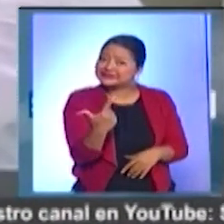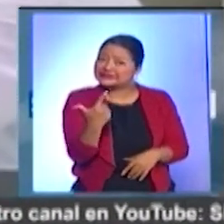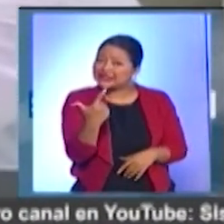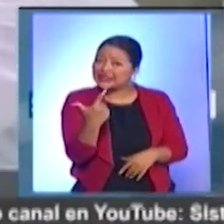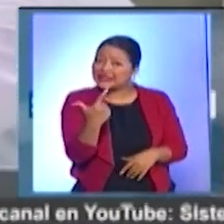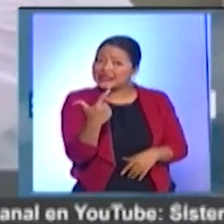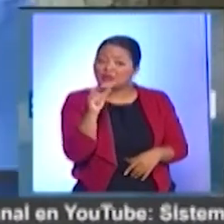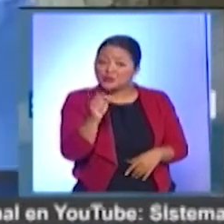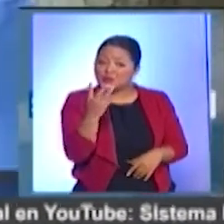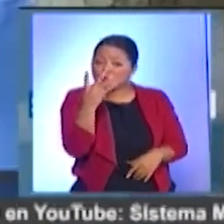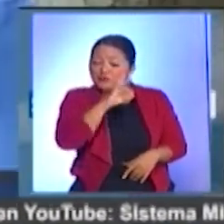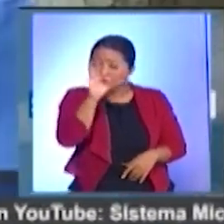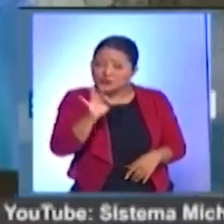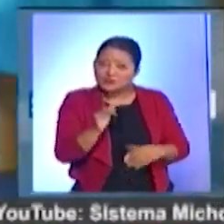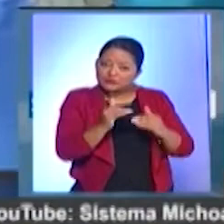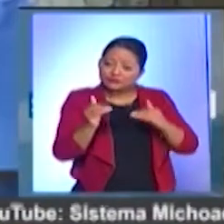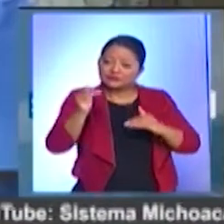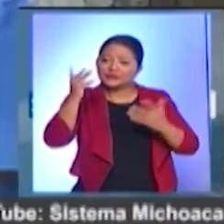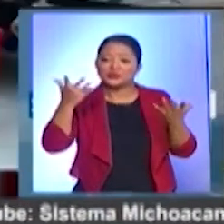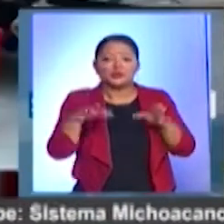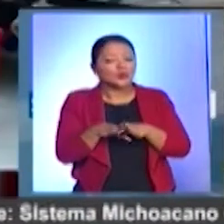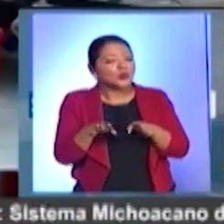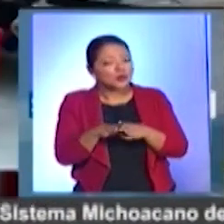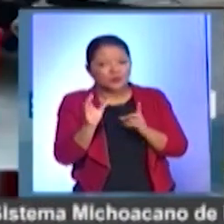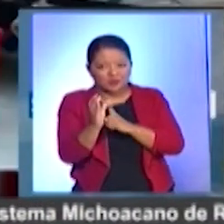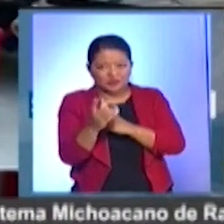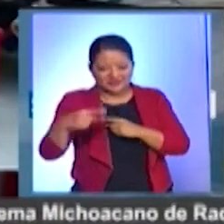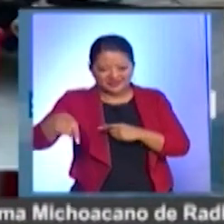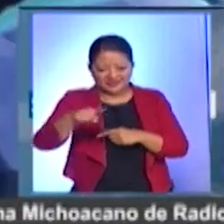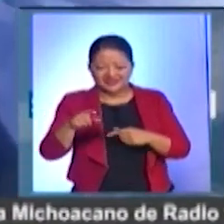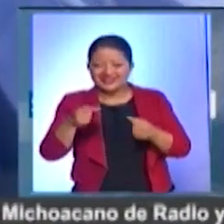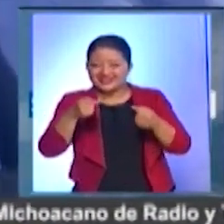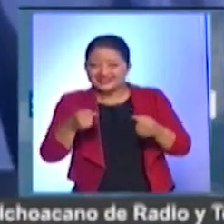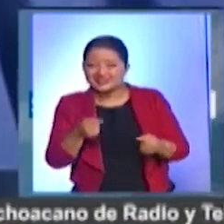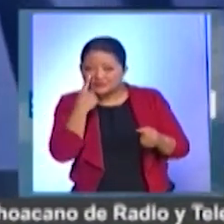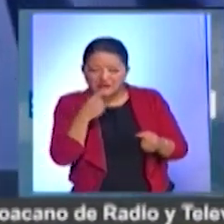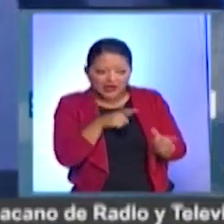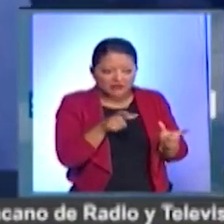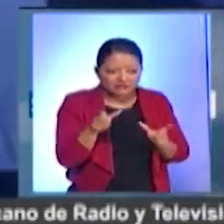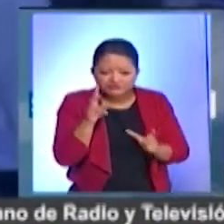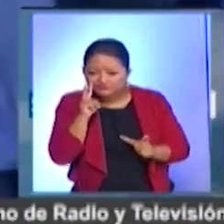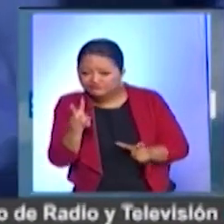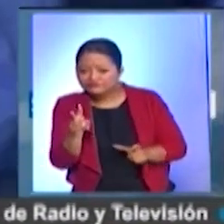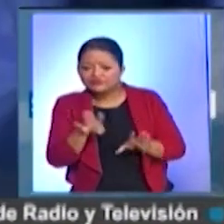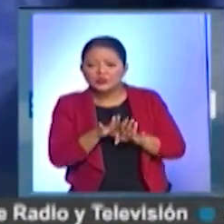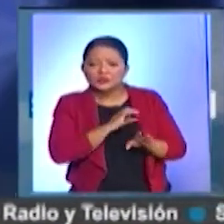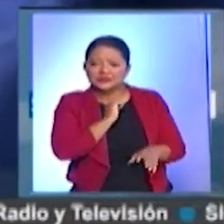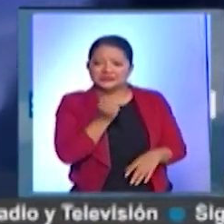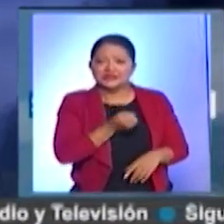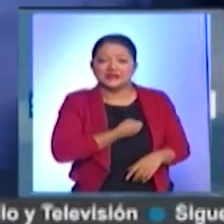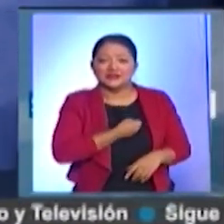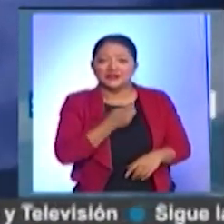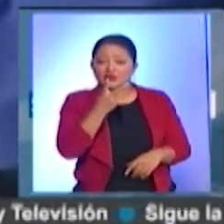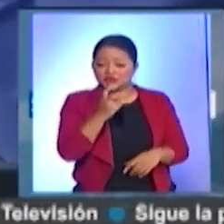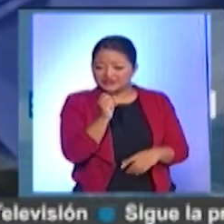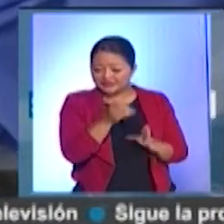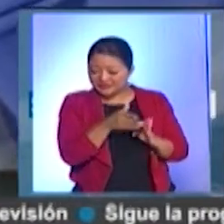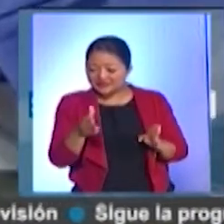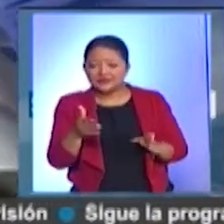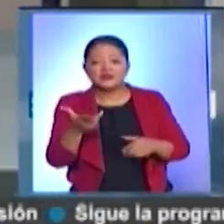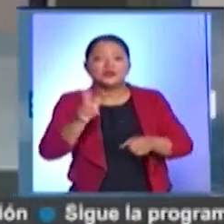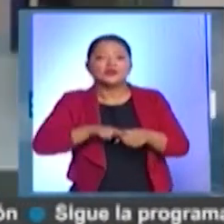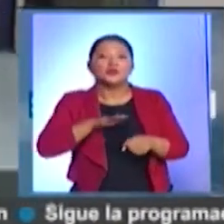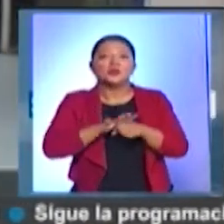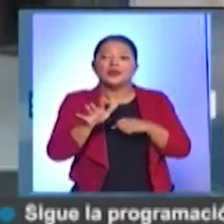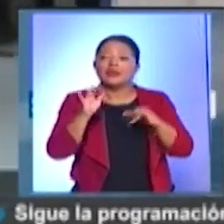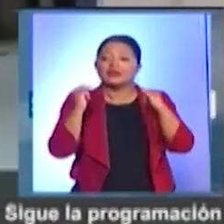porcentuales de acuerdo con el reporte emitido por el comité jurisdiccional de seguridad en salud con corte al 2 de septiembre los nosocomios con mayor demanda son las